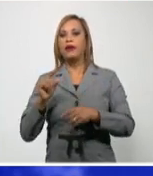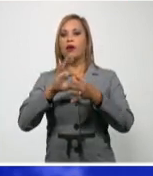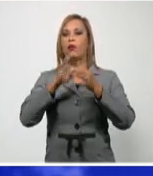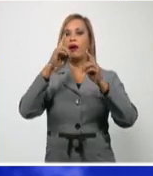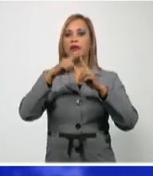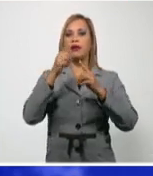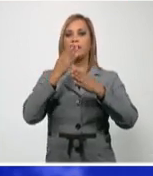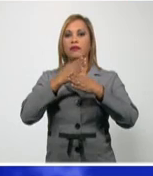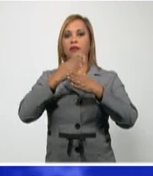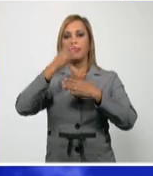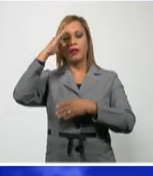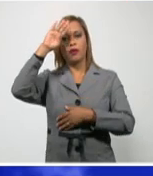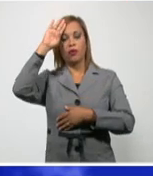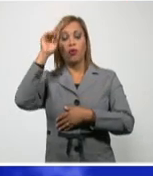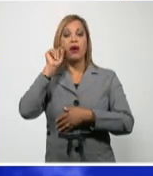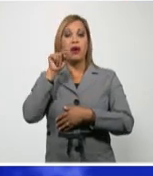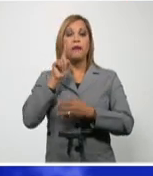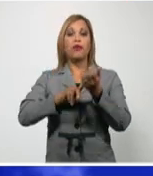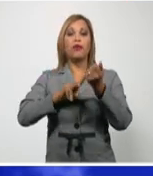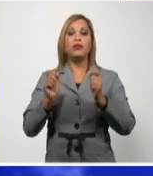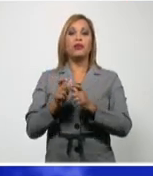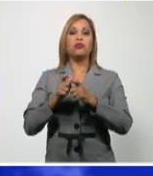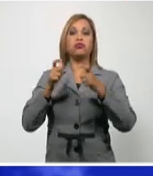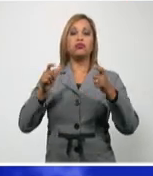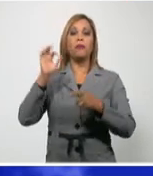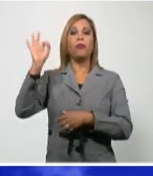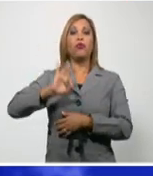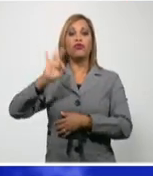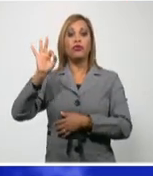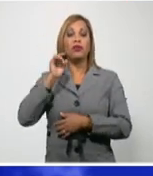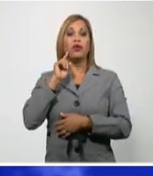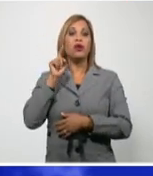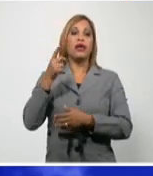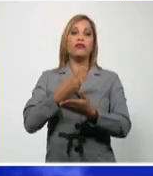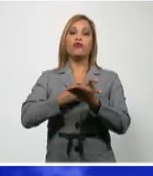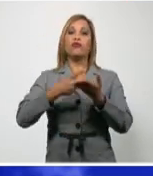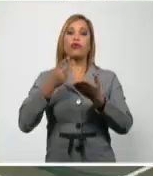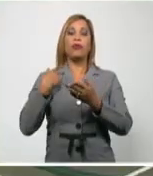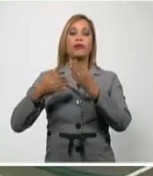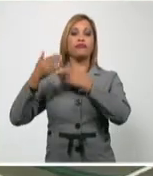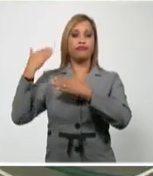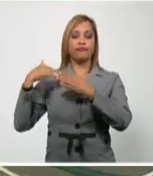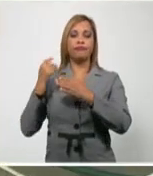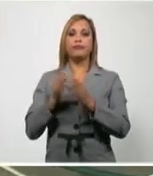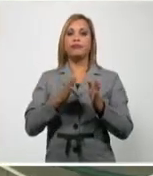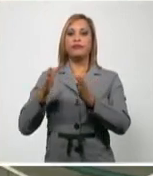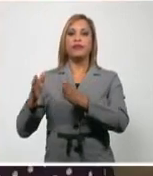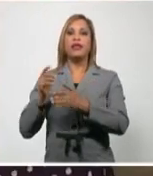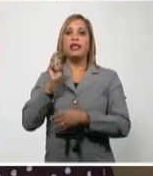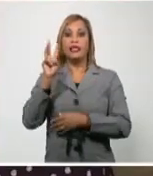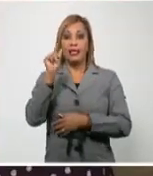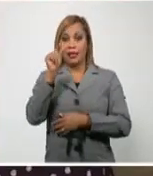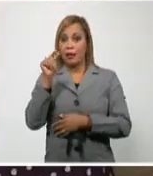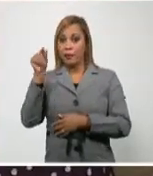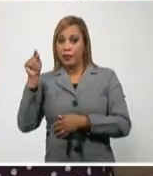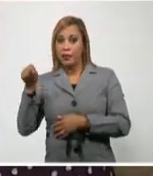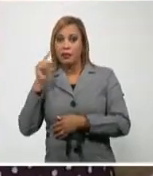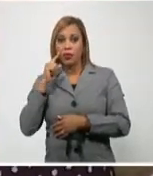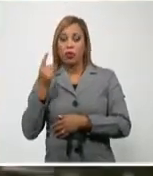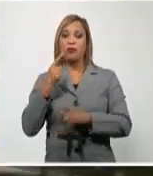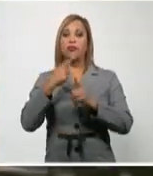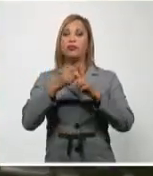Santiago de Cuba como las provincias con mayor tasa de incidencia en los últimos 15 días. Por otra parte, 3 de cada 5 pacientes diagnosticados